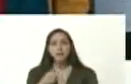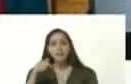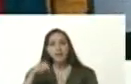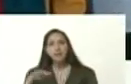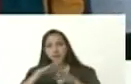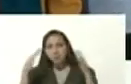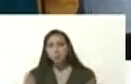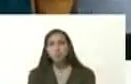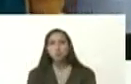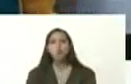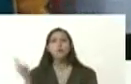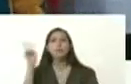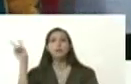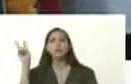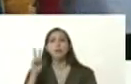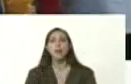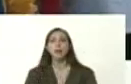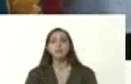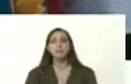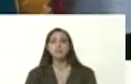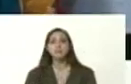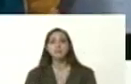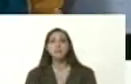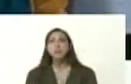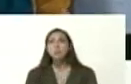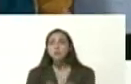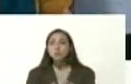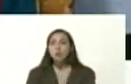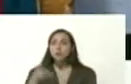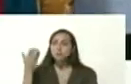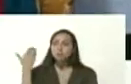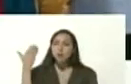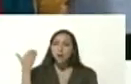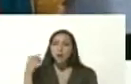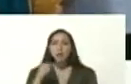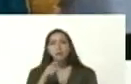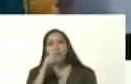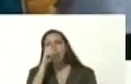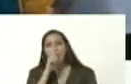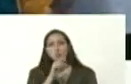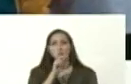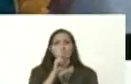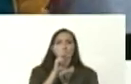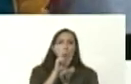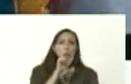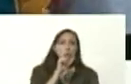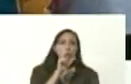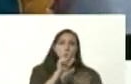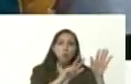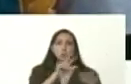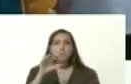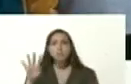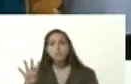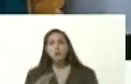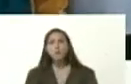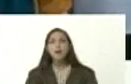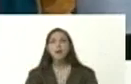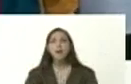hace en el año 89 hubo aquella protesta mundial contra